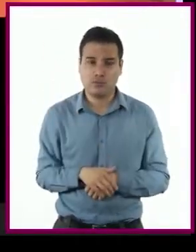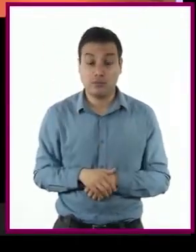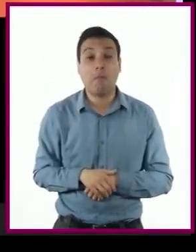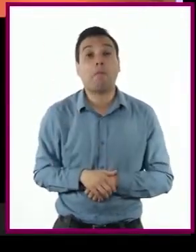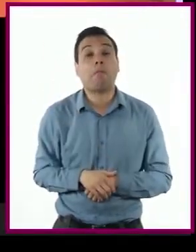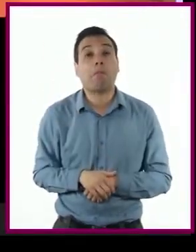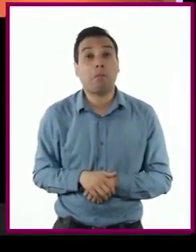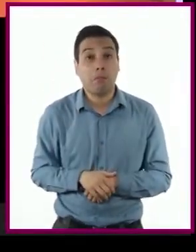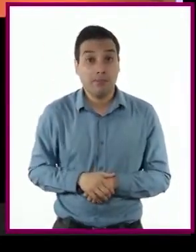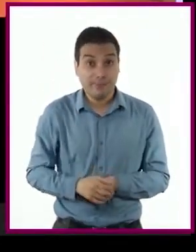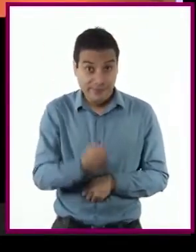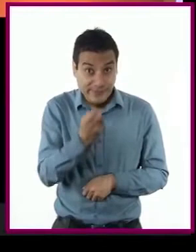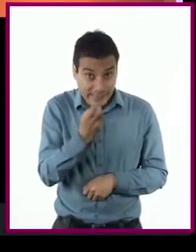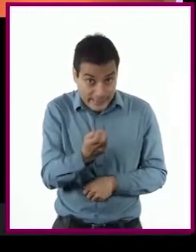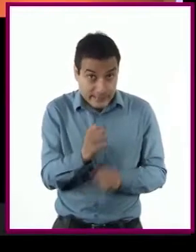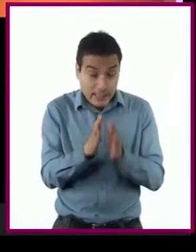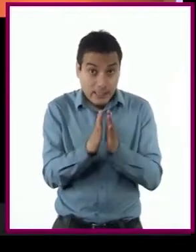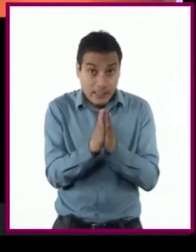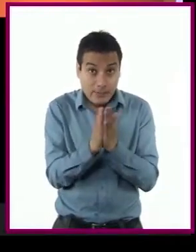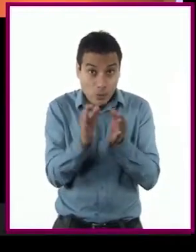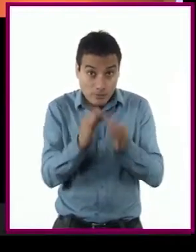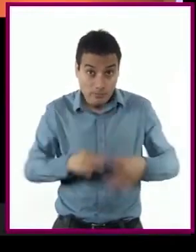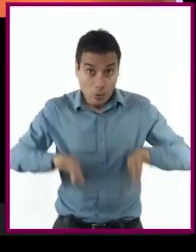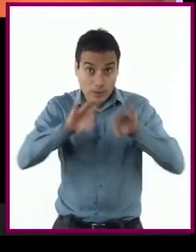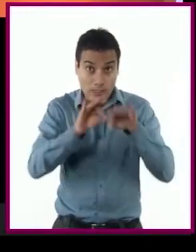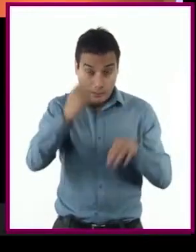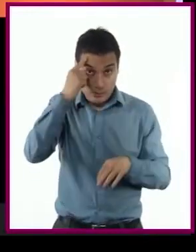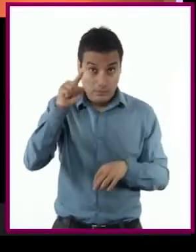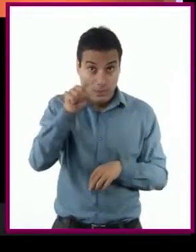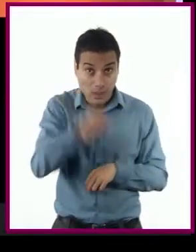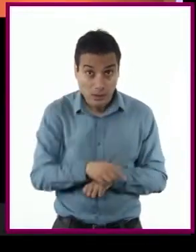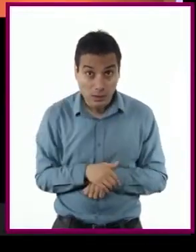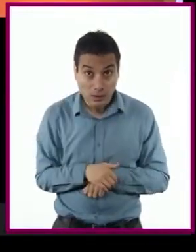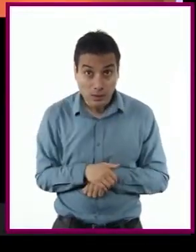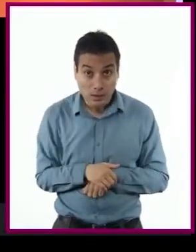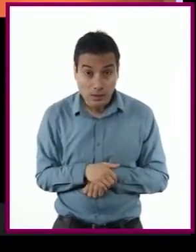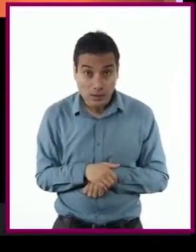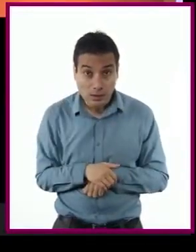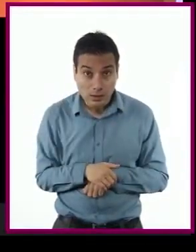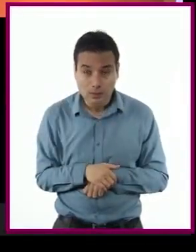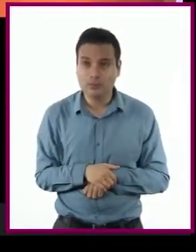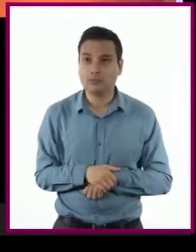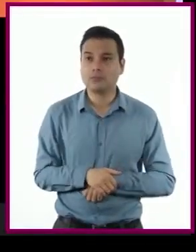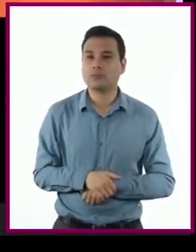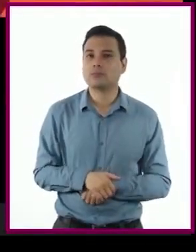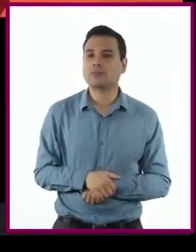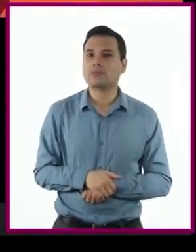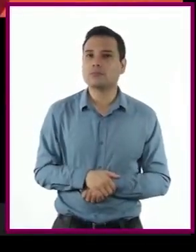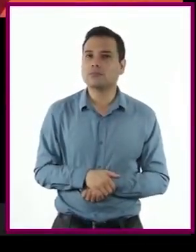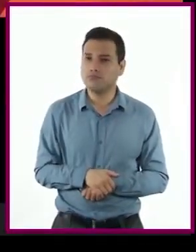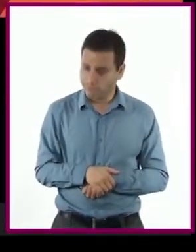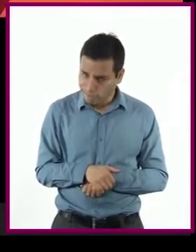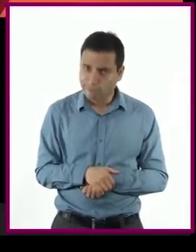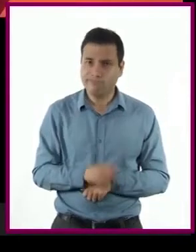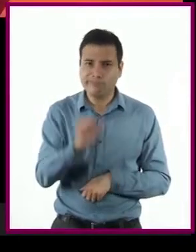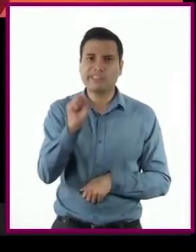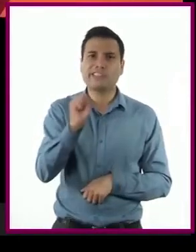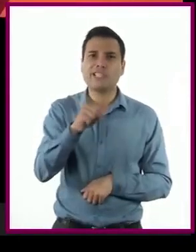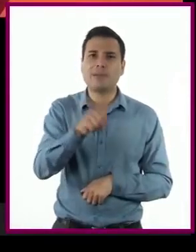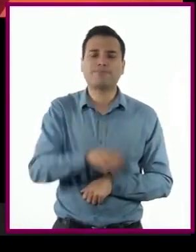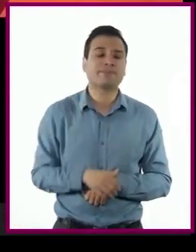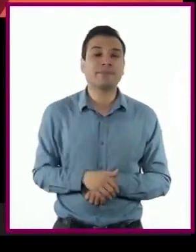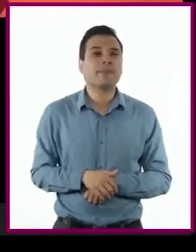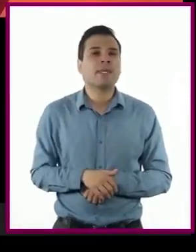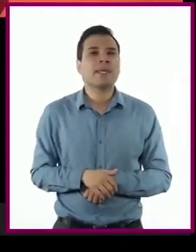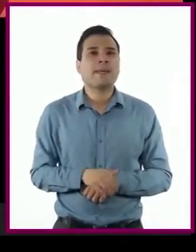Parece que este libro fue muy importante para usted. Fue en él